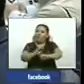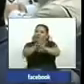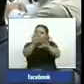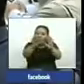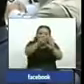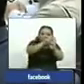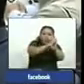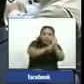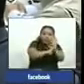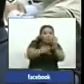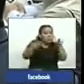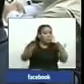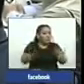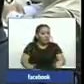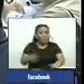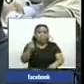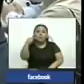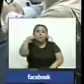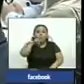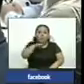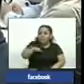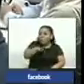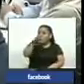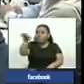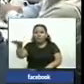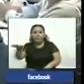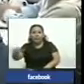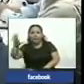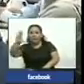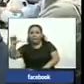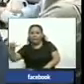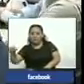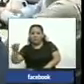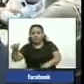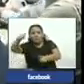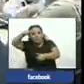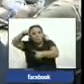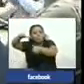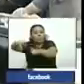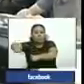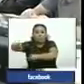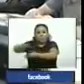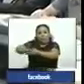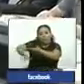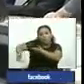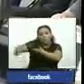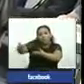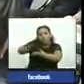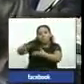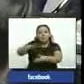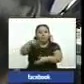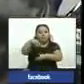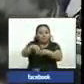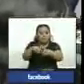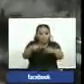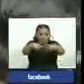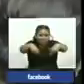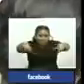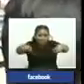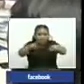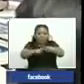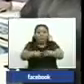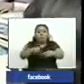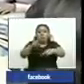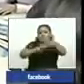términos. Con la visita del mandatario Nayib Bukele al continente asiático, se firmaron acuerdos de cooperación que incluye un estadio de fútbol, la